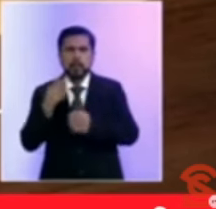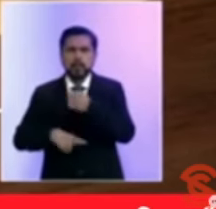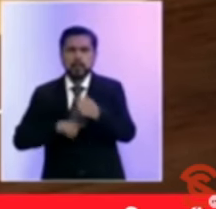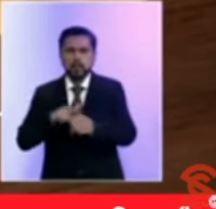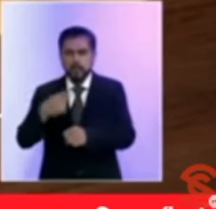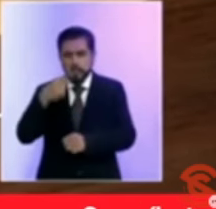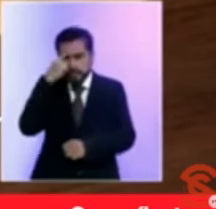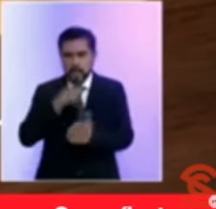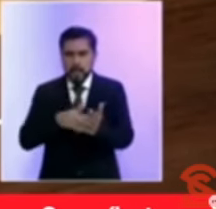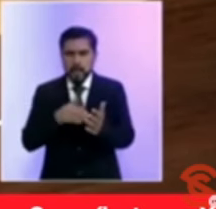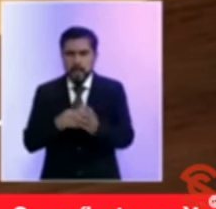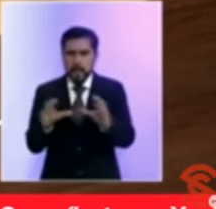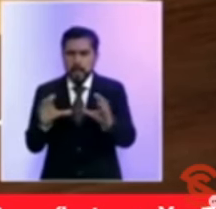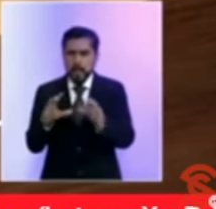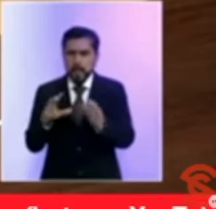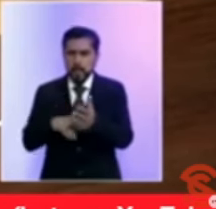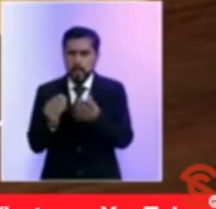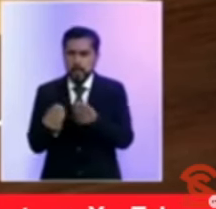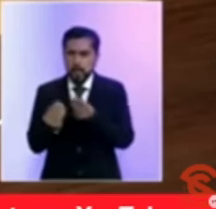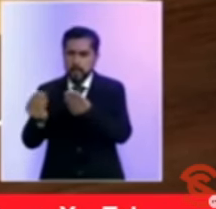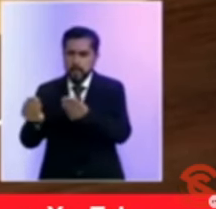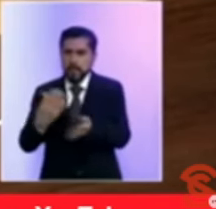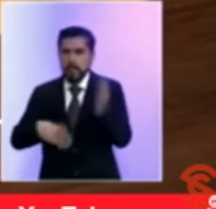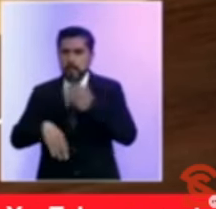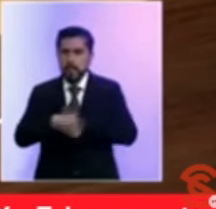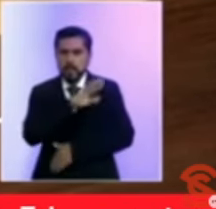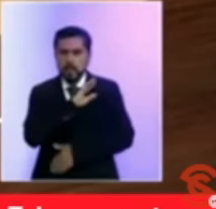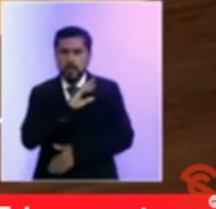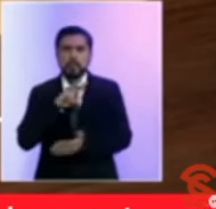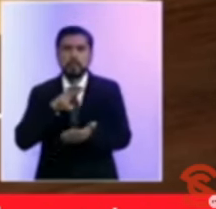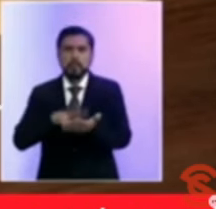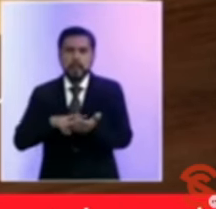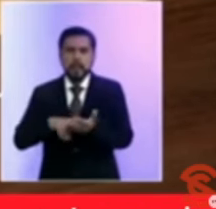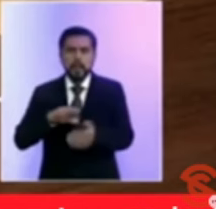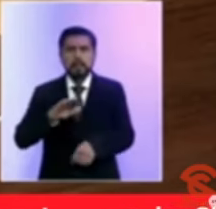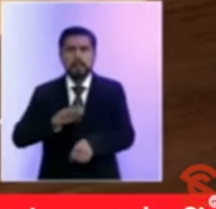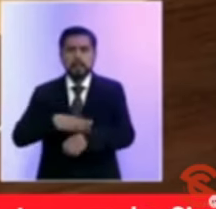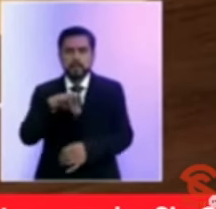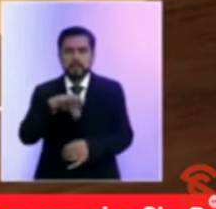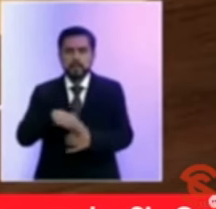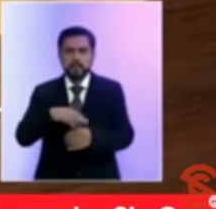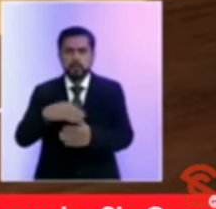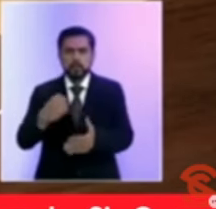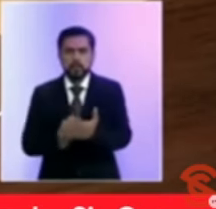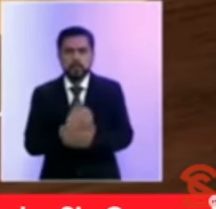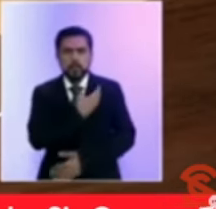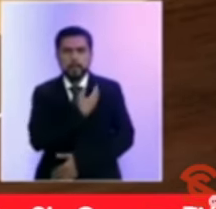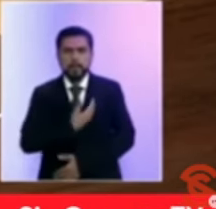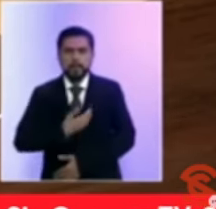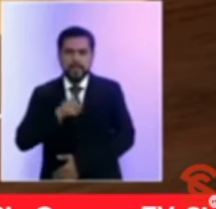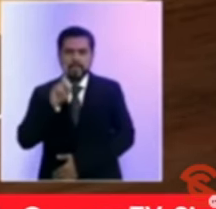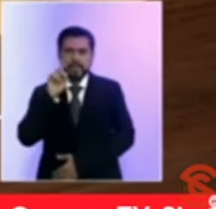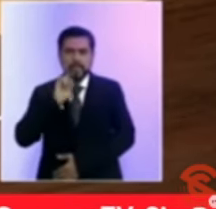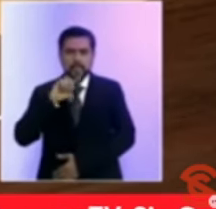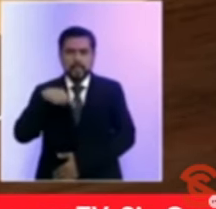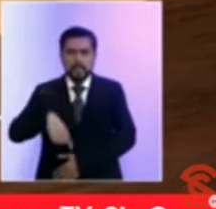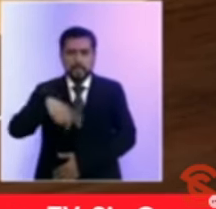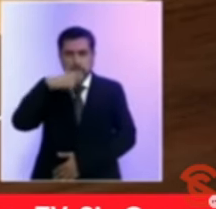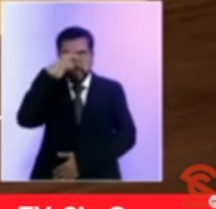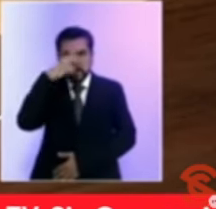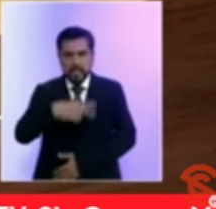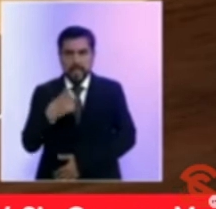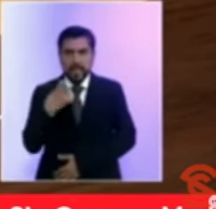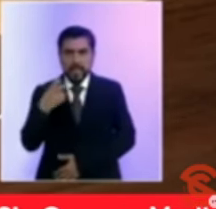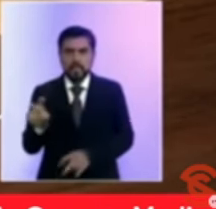Shin pardo la constancia de mayoría y validez que la acredita como presidenta electa de los Estados Unidos Mexicanos Este es el